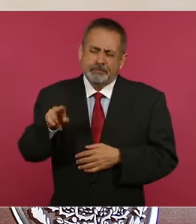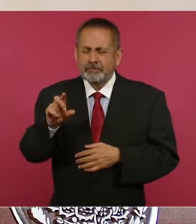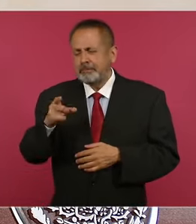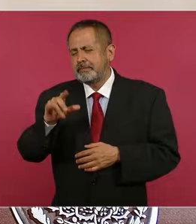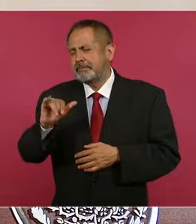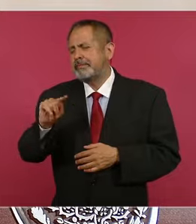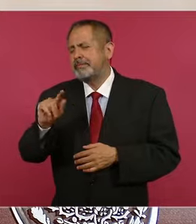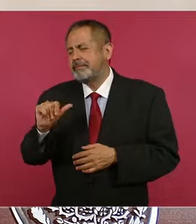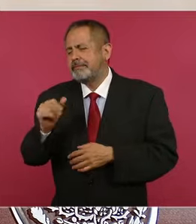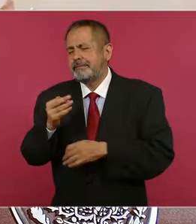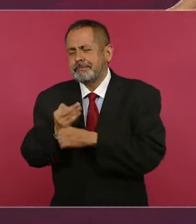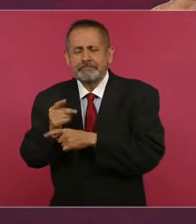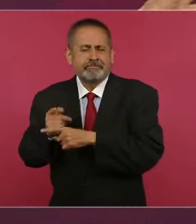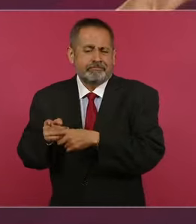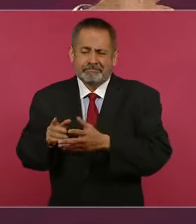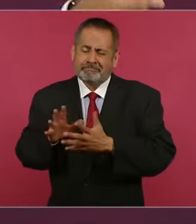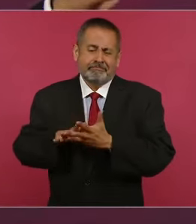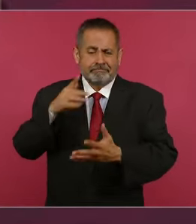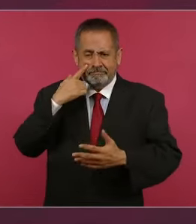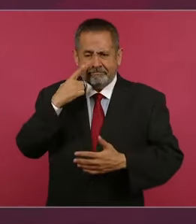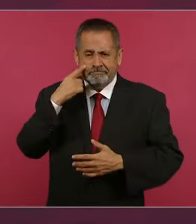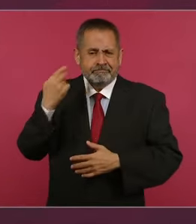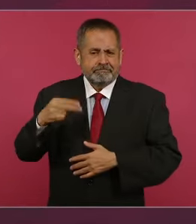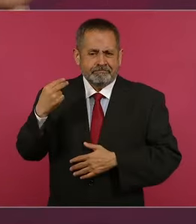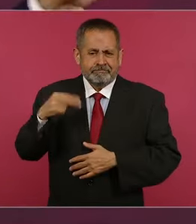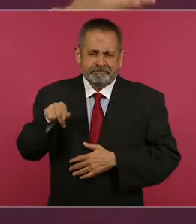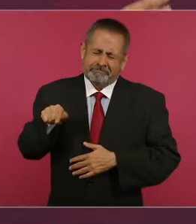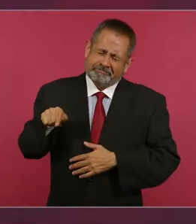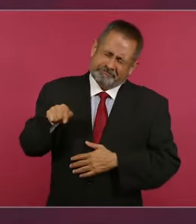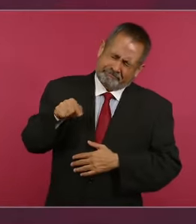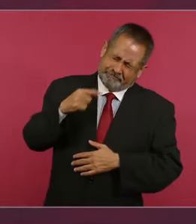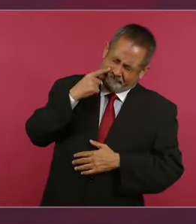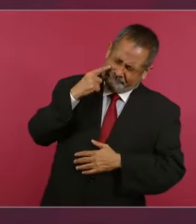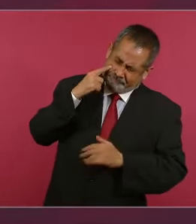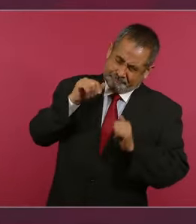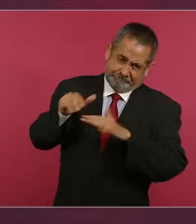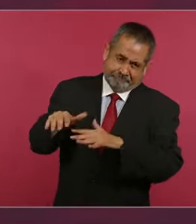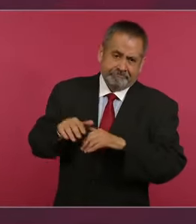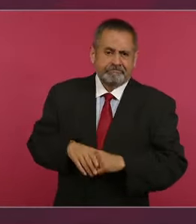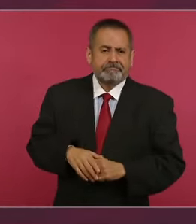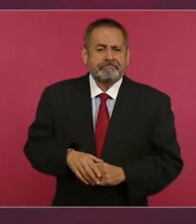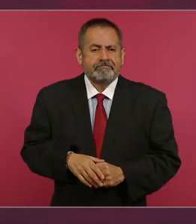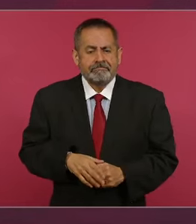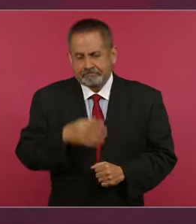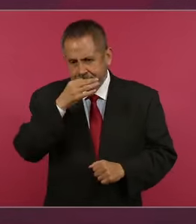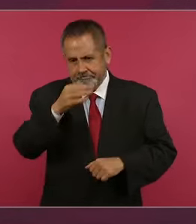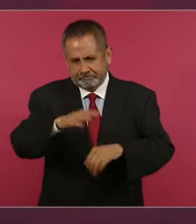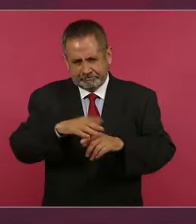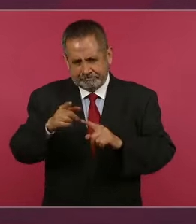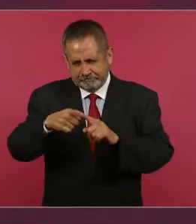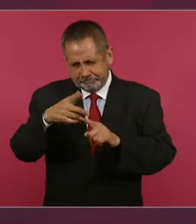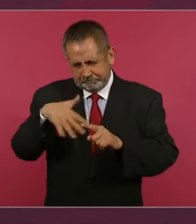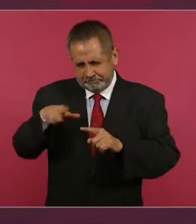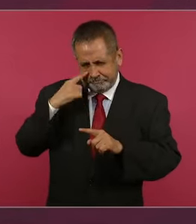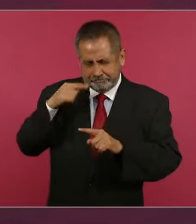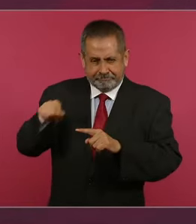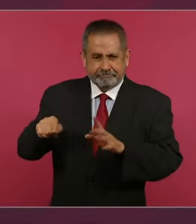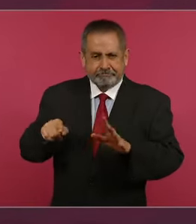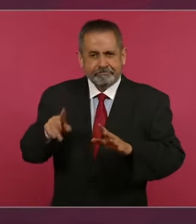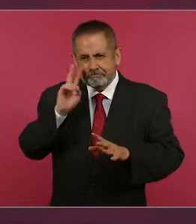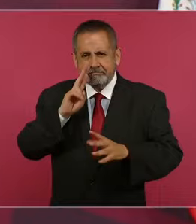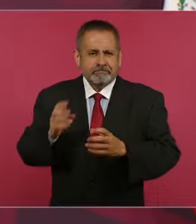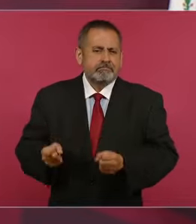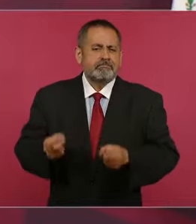mayoría. O sea, yo creo que ahí les dejo la tarea, pues, para